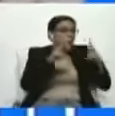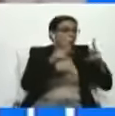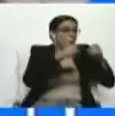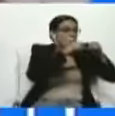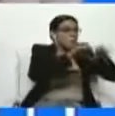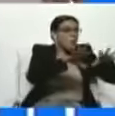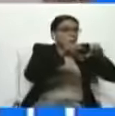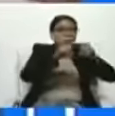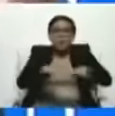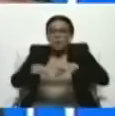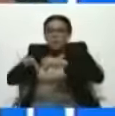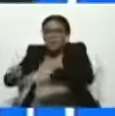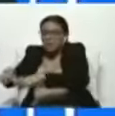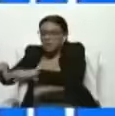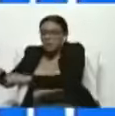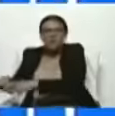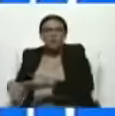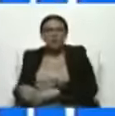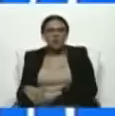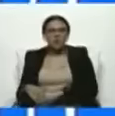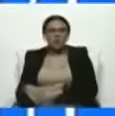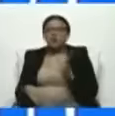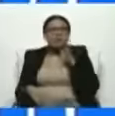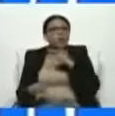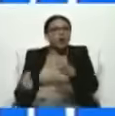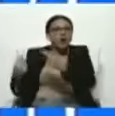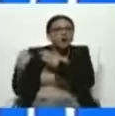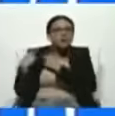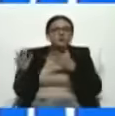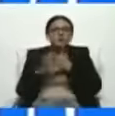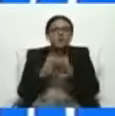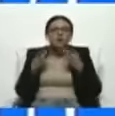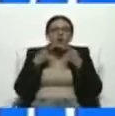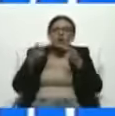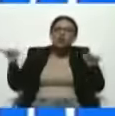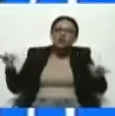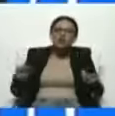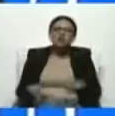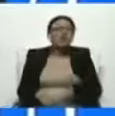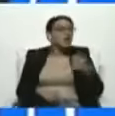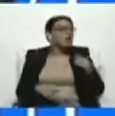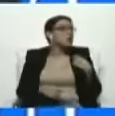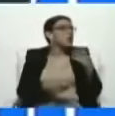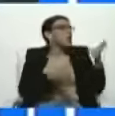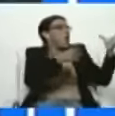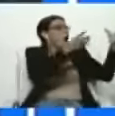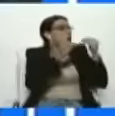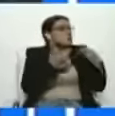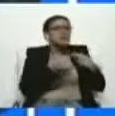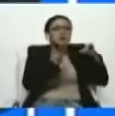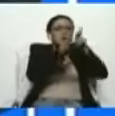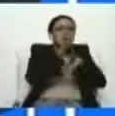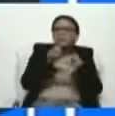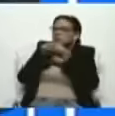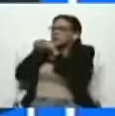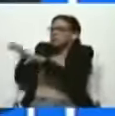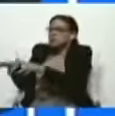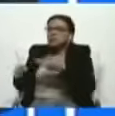analista Jesús Cabrera, según el analista Jesús Cabrera, resulta que ya estaban las